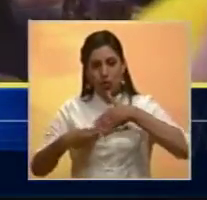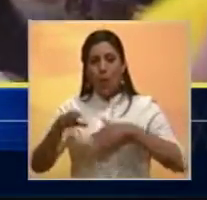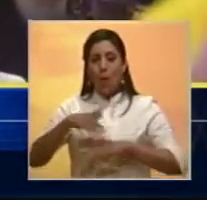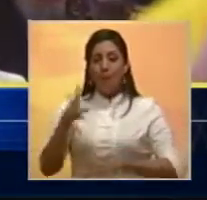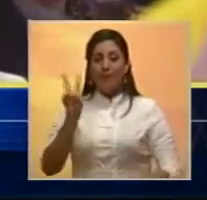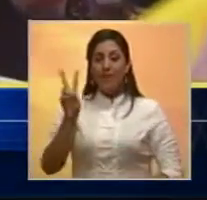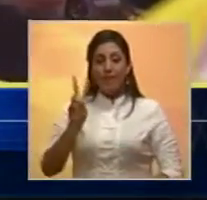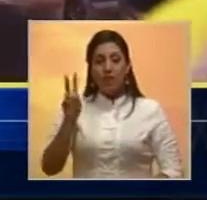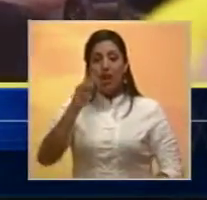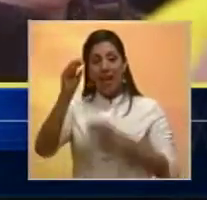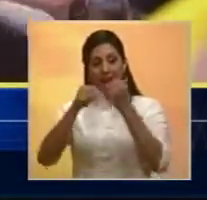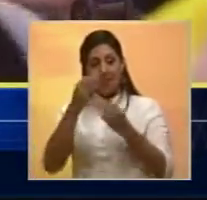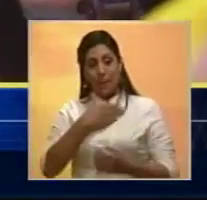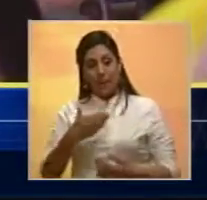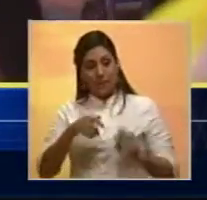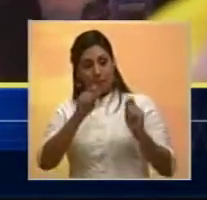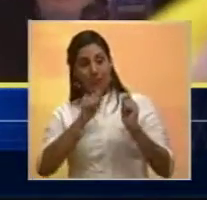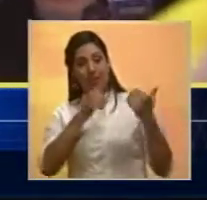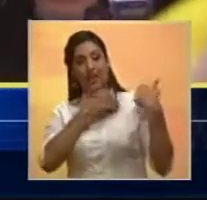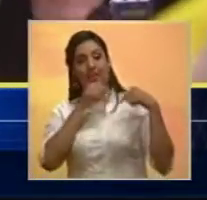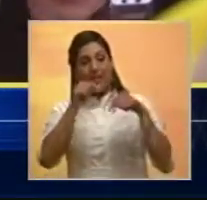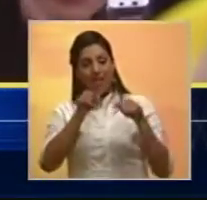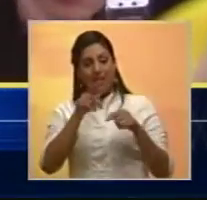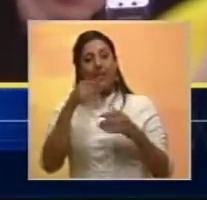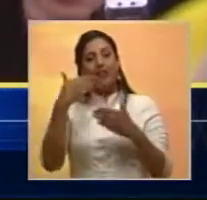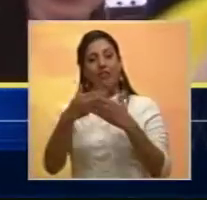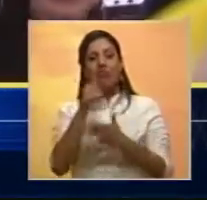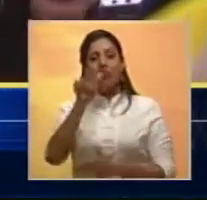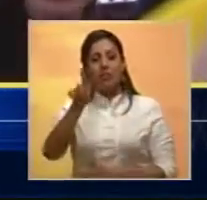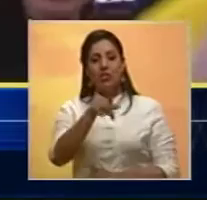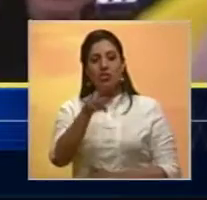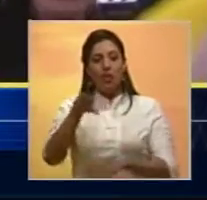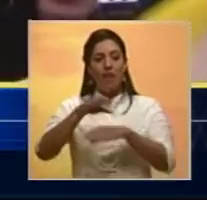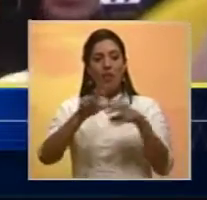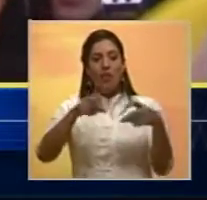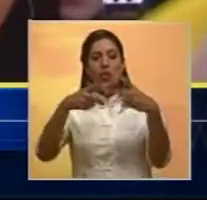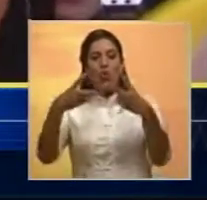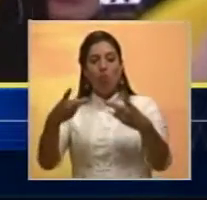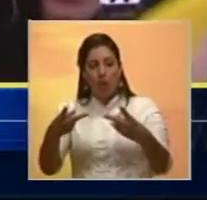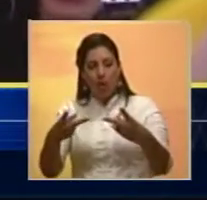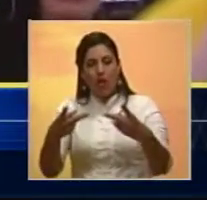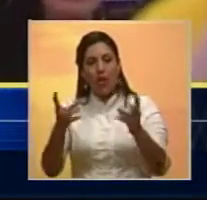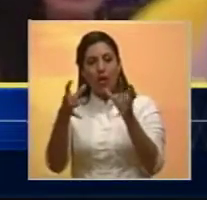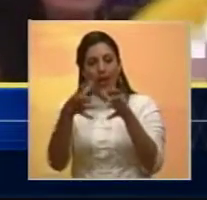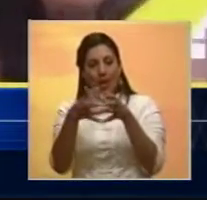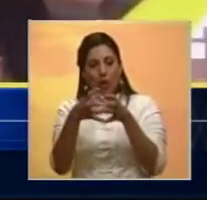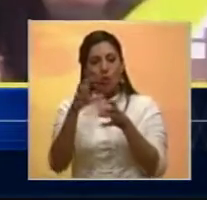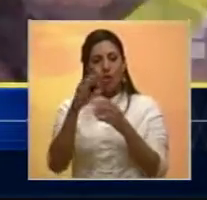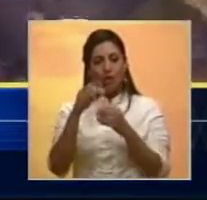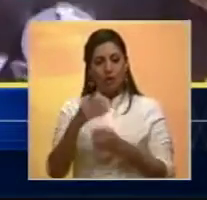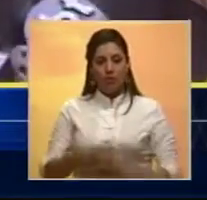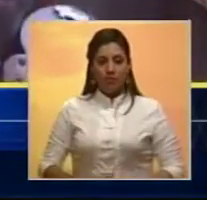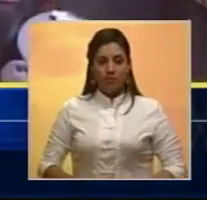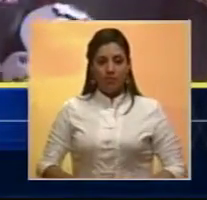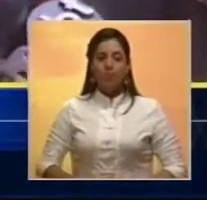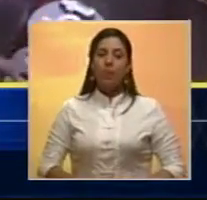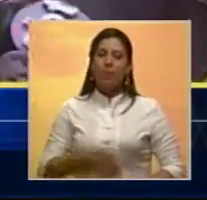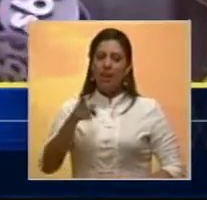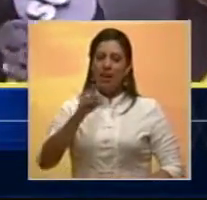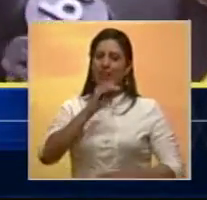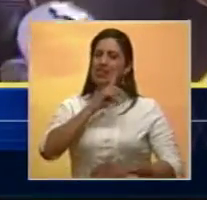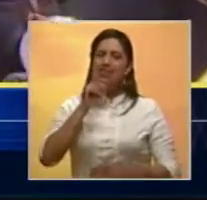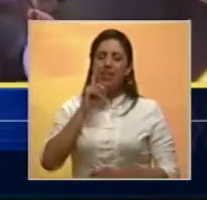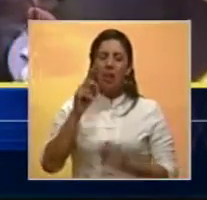es Venezuela, en ejercicio de la presidencia pro tempore, quien tiene la facultad para convocar una una reunión de esta naturaleza. Ellos están